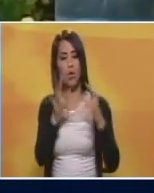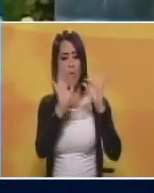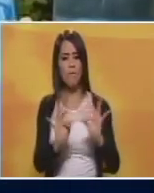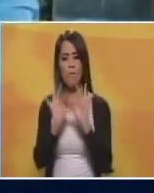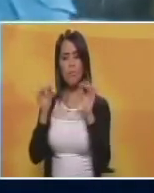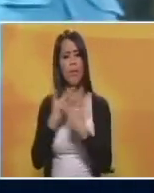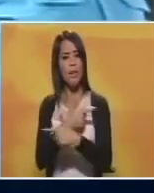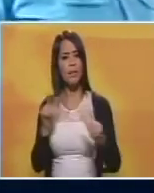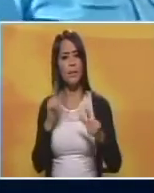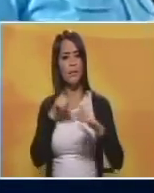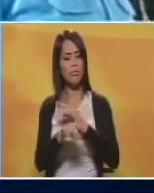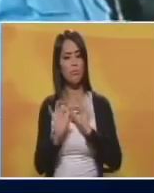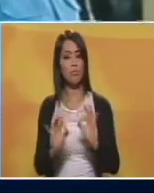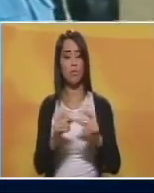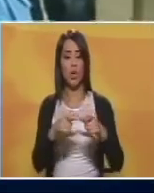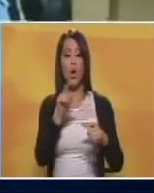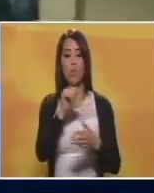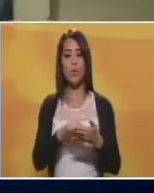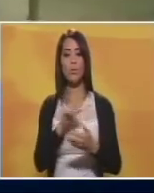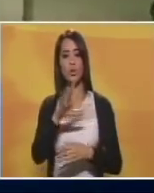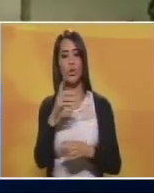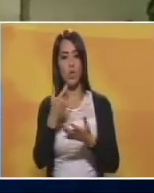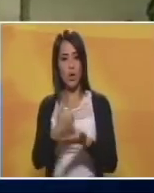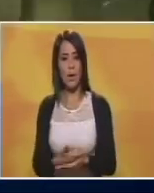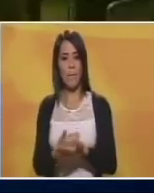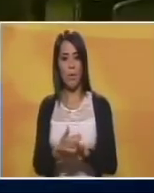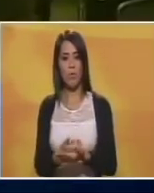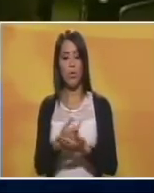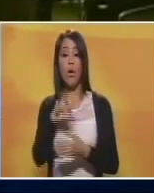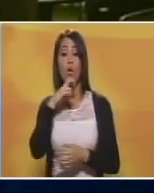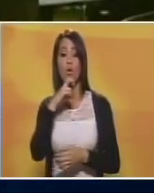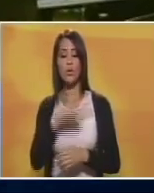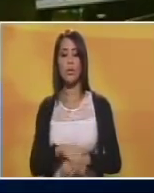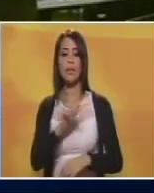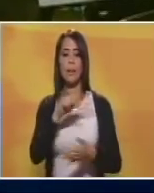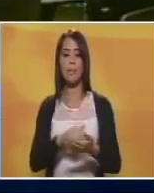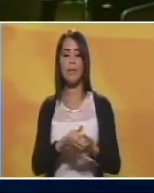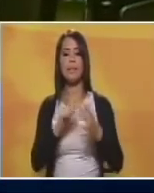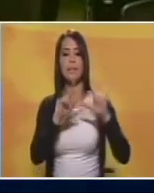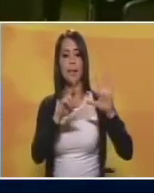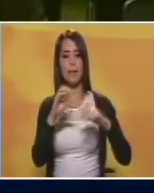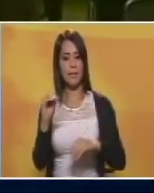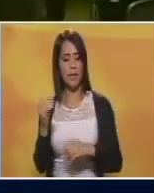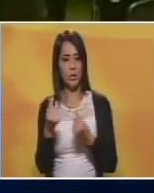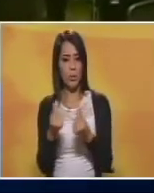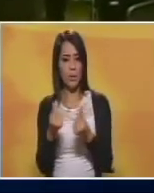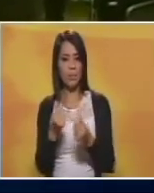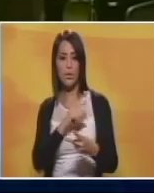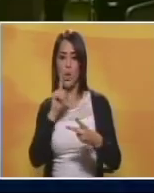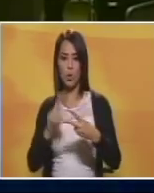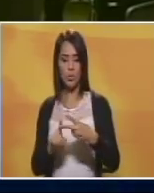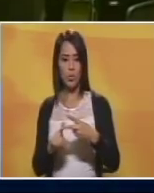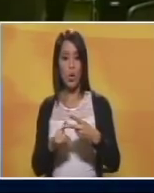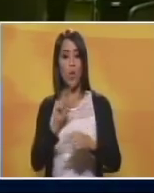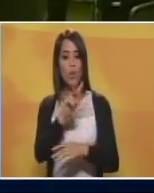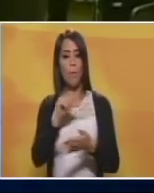libre acceso: un lingote de 1.5 gramos de un valor de 3.780 bolívares soberanos y otro